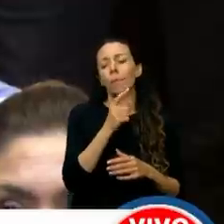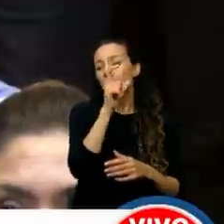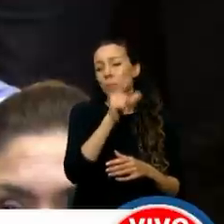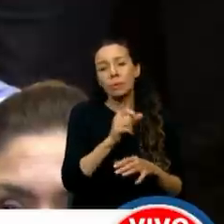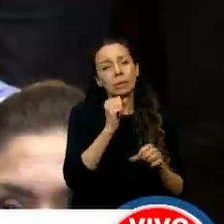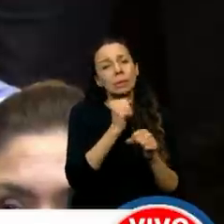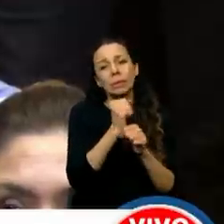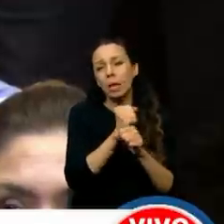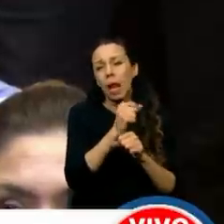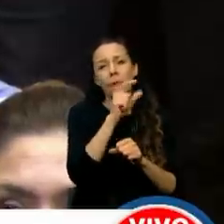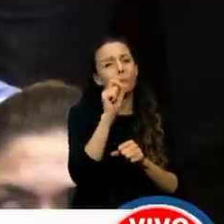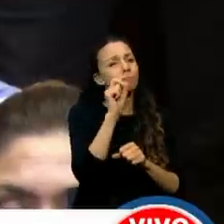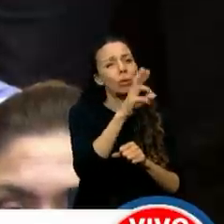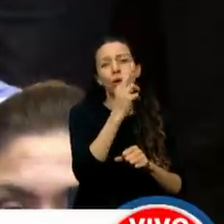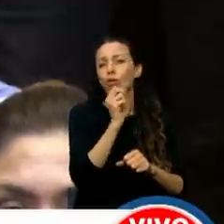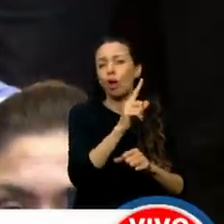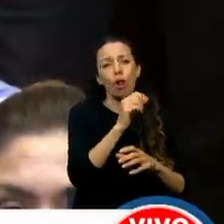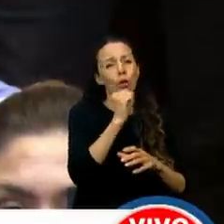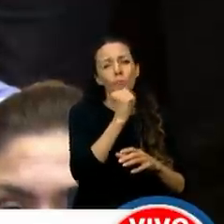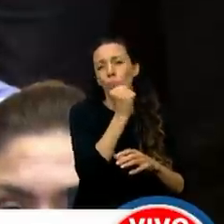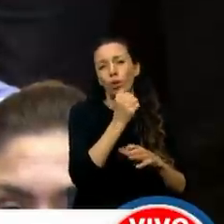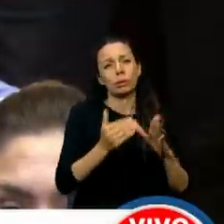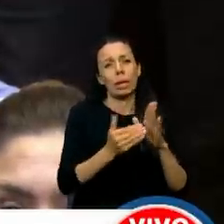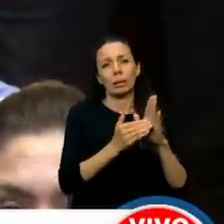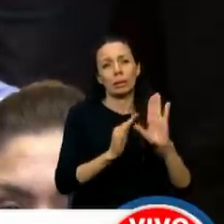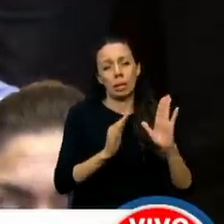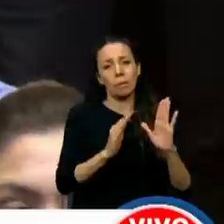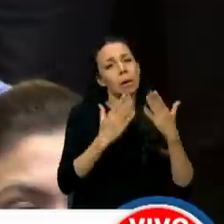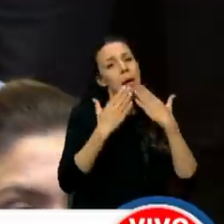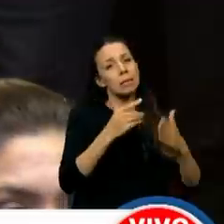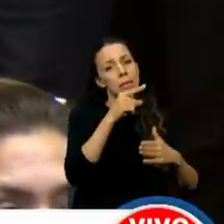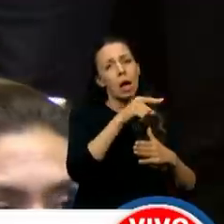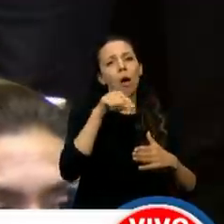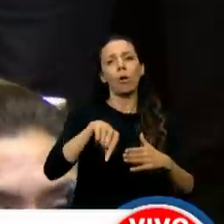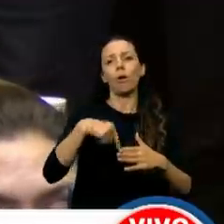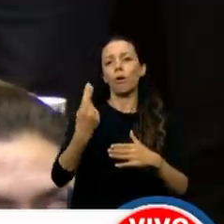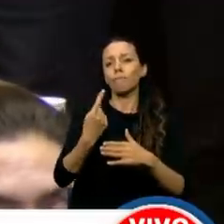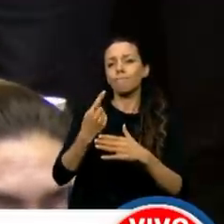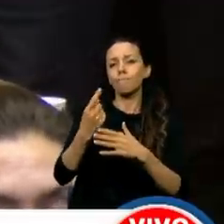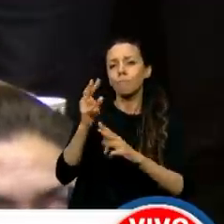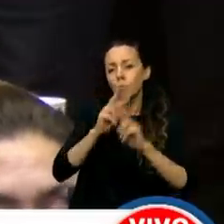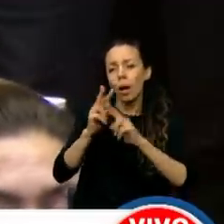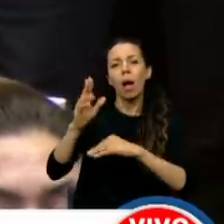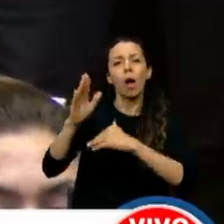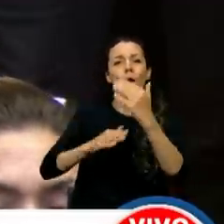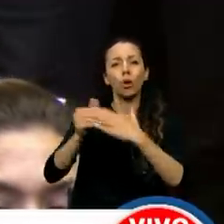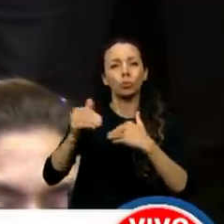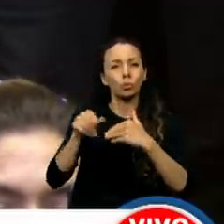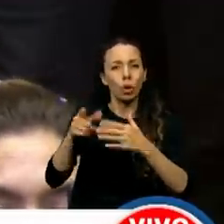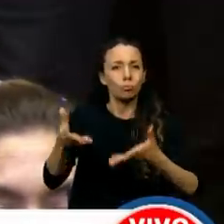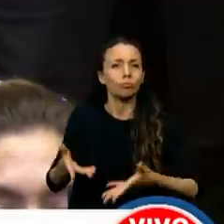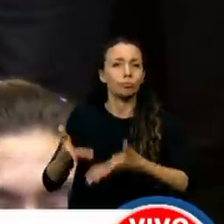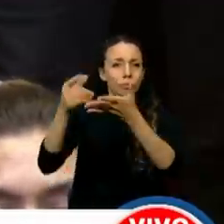en la posibilidad de que hoy podamos estar definiendo la ejecución de esta obra que es nuevamente volver la